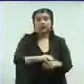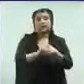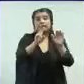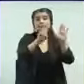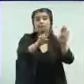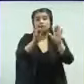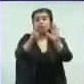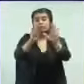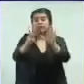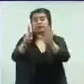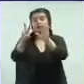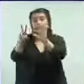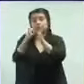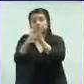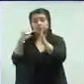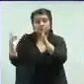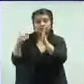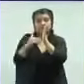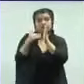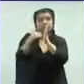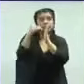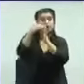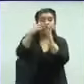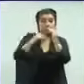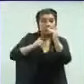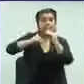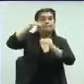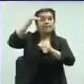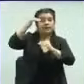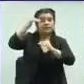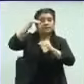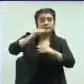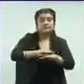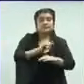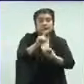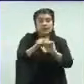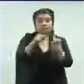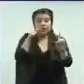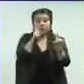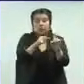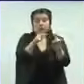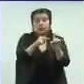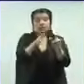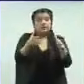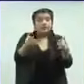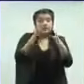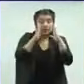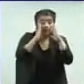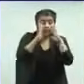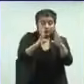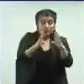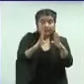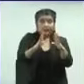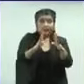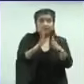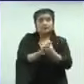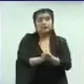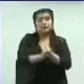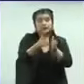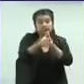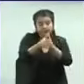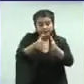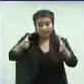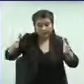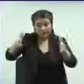millones y fracción del incremento se enfocan en atender el aumento de la longitud de la